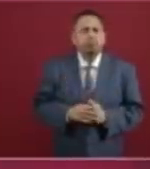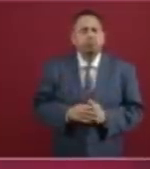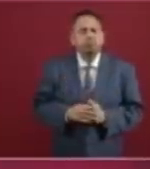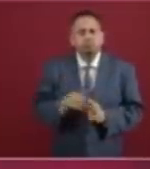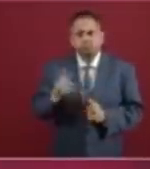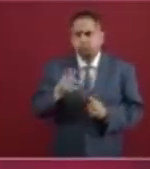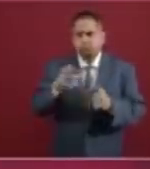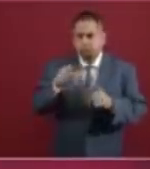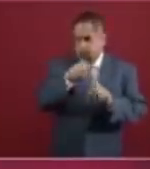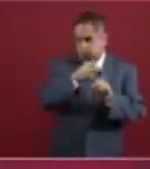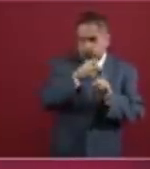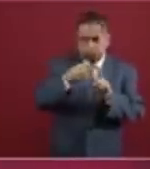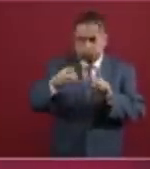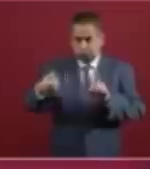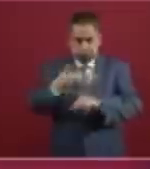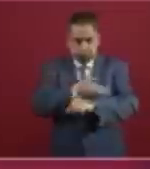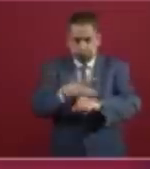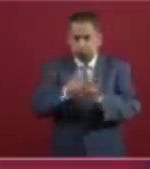normalizó